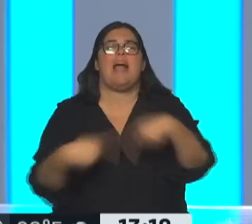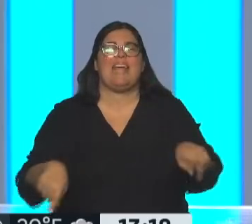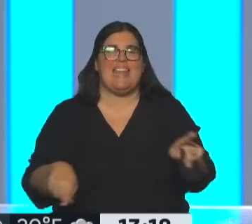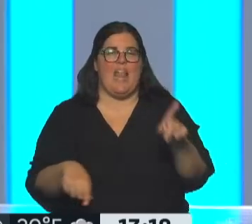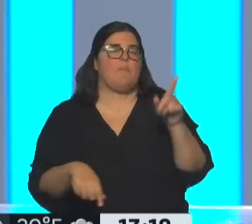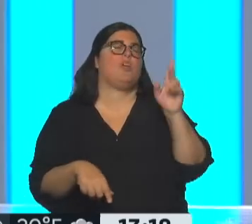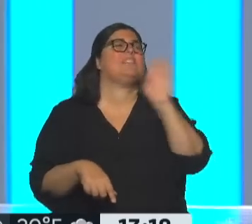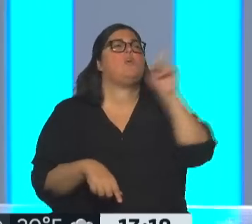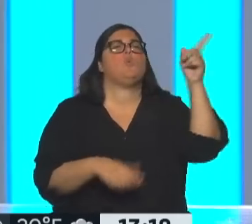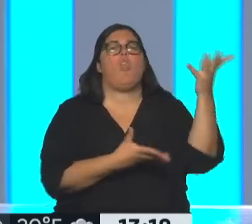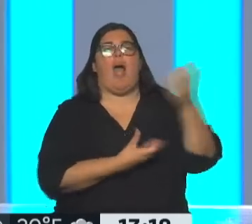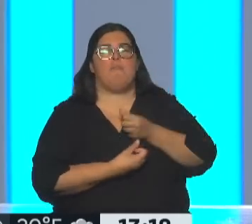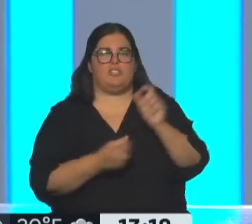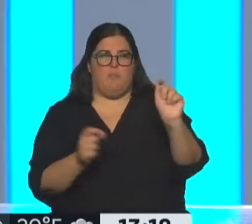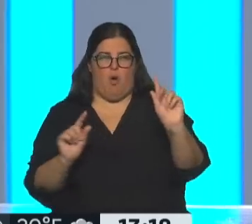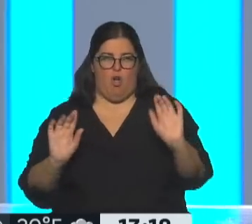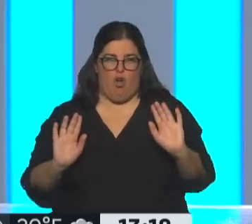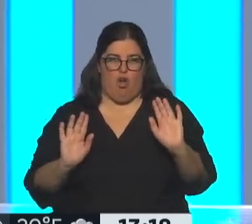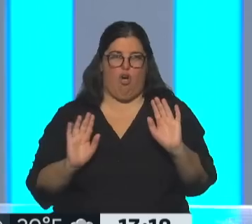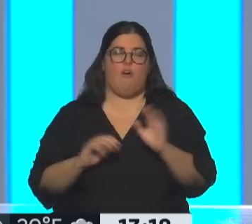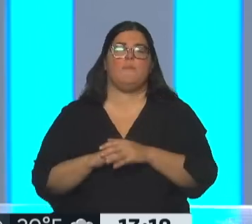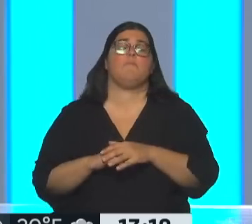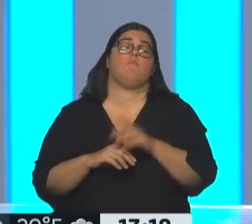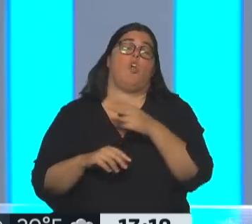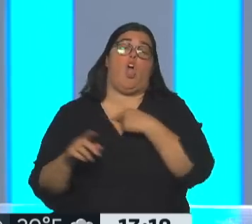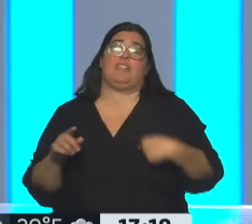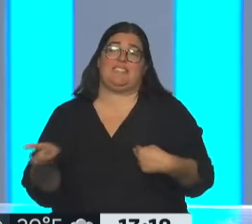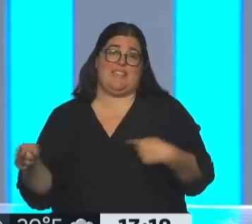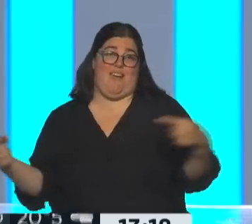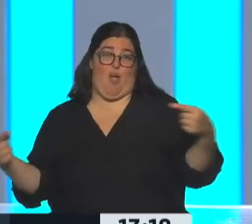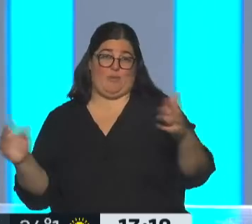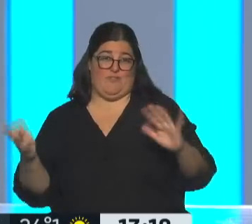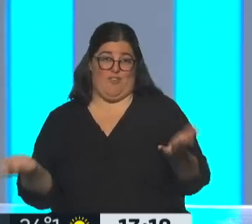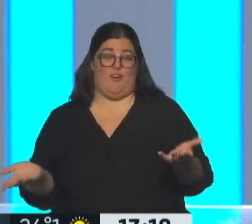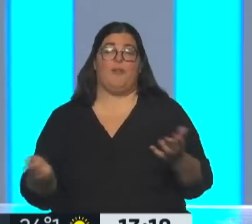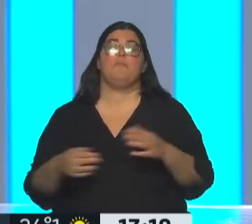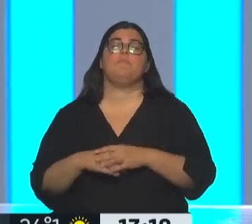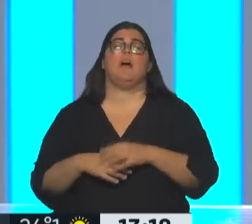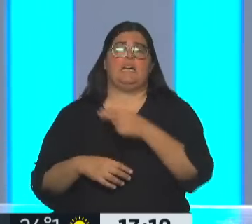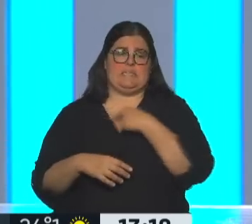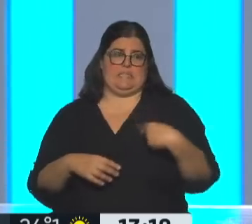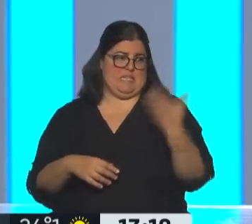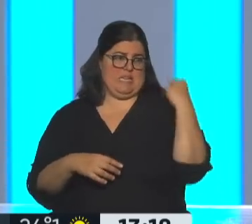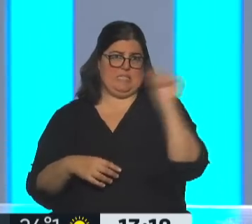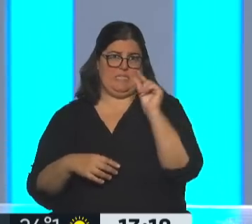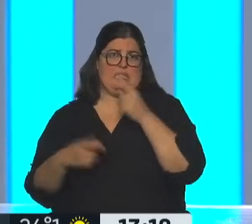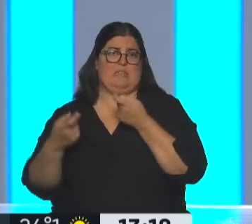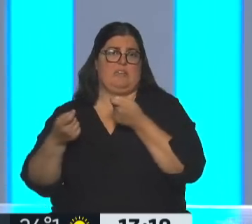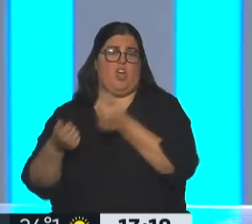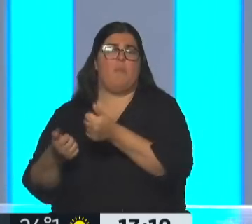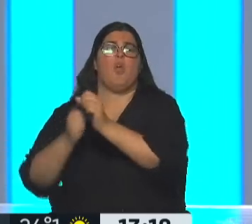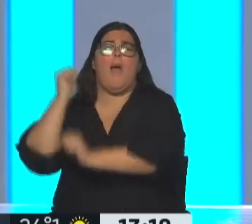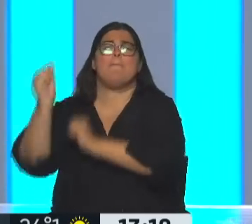Unidos en contraposición a lo que está pasando con China, ¿no? China recientemente acaba de adquirir la